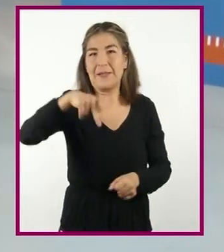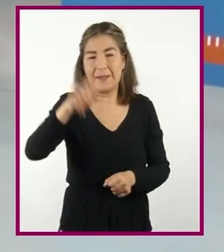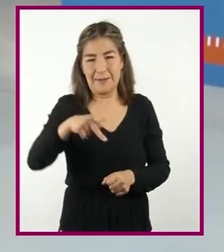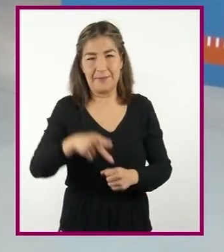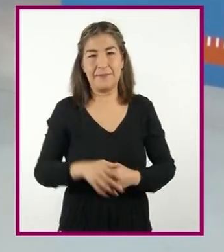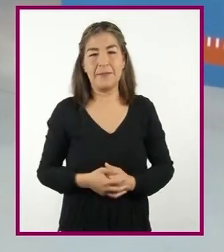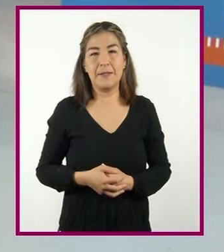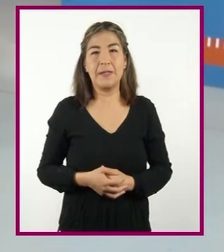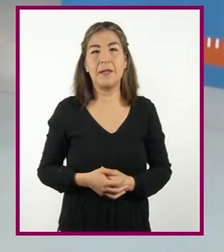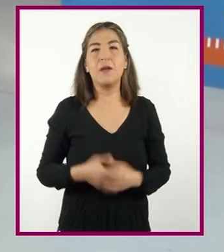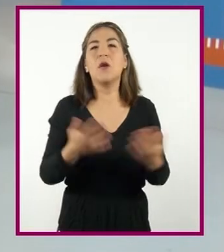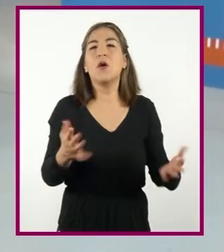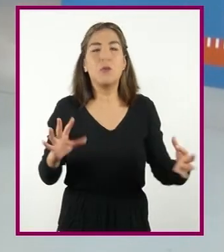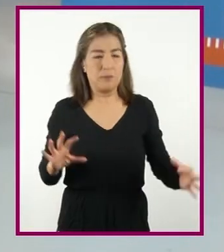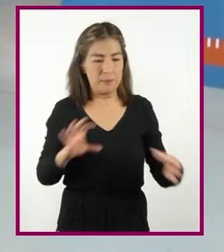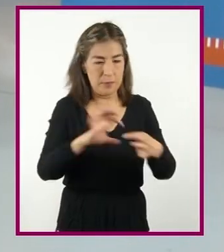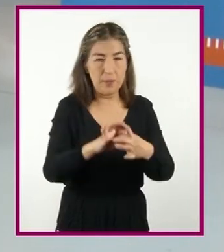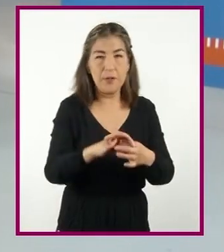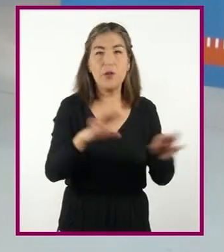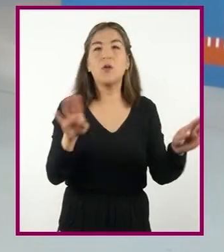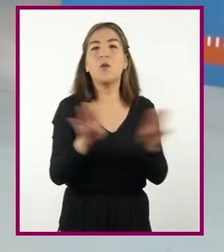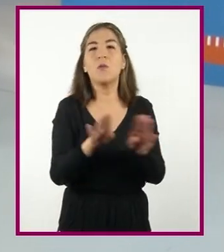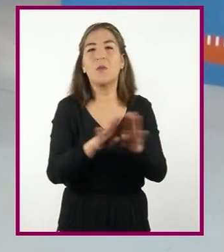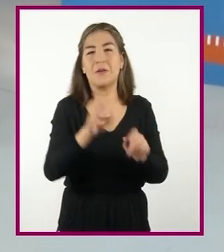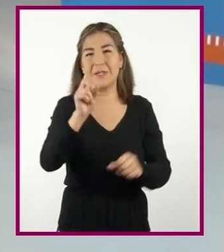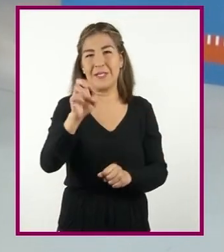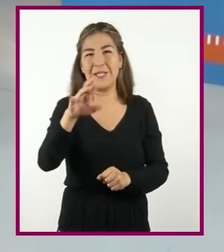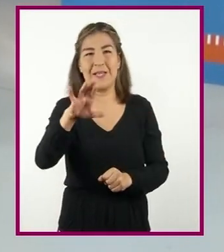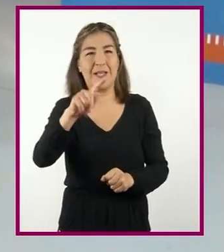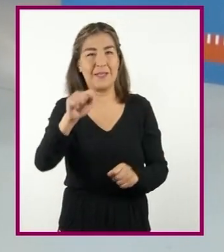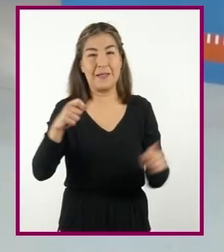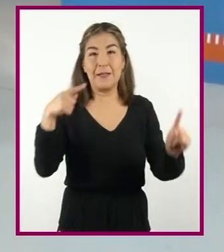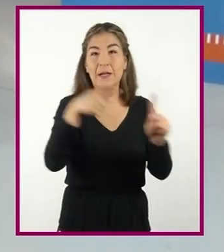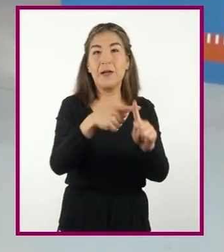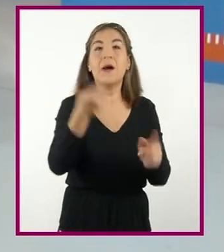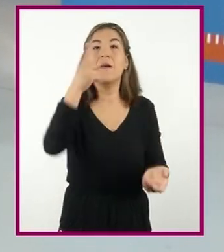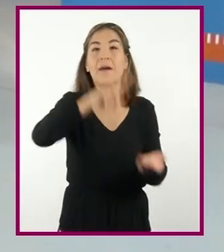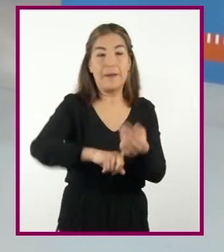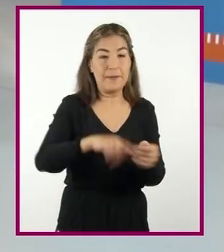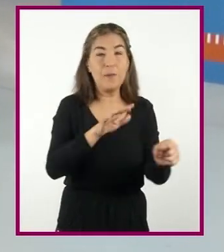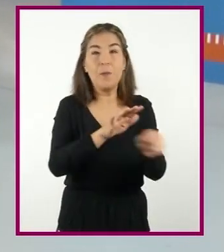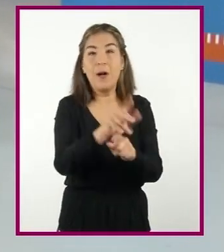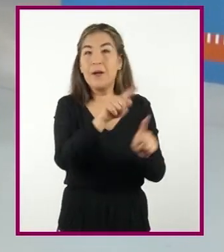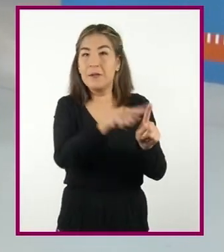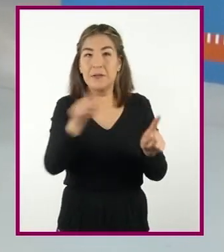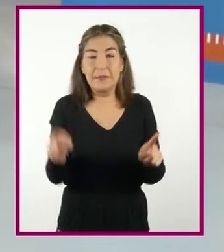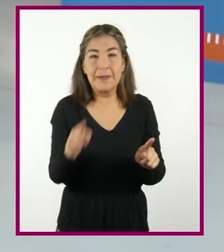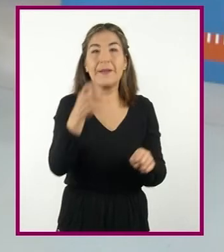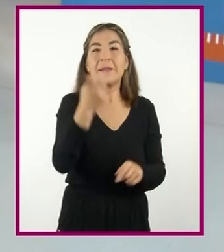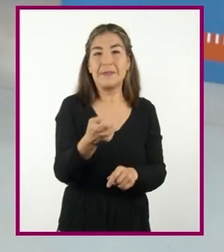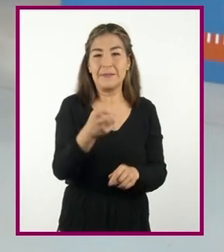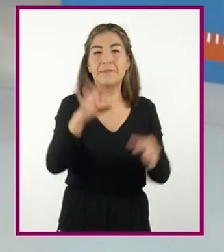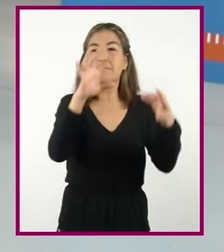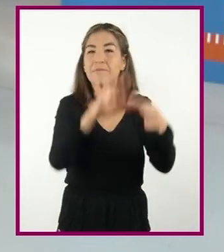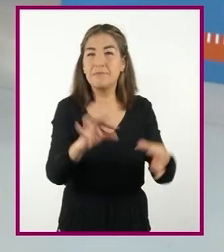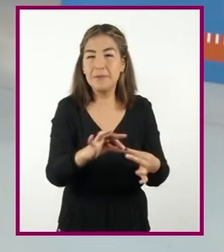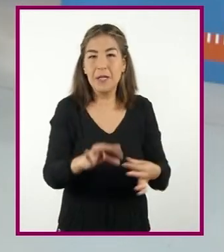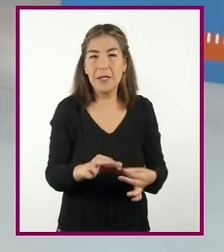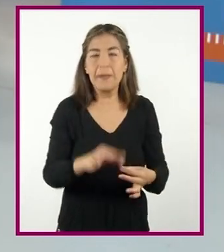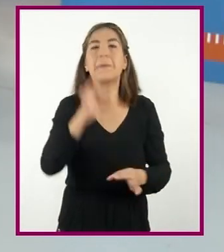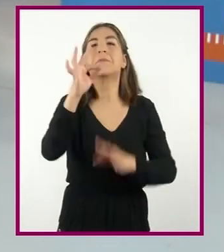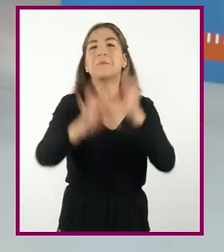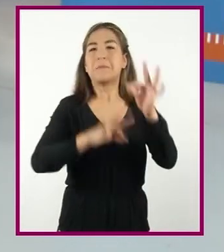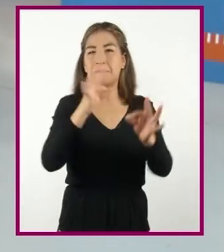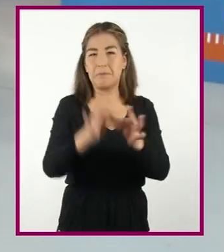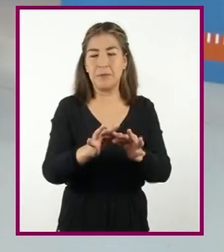que hay una relación de proporcionalidad directa entre las magnitudes del planteamiento y se cumple